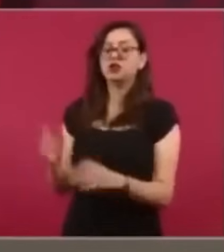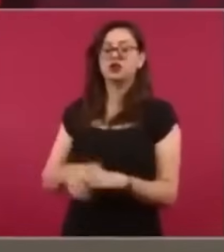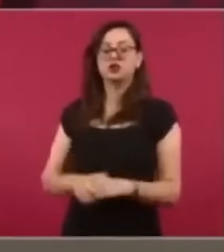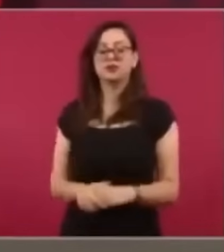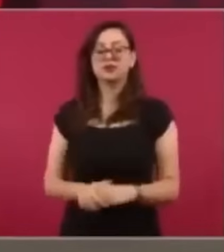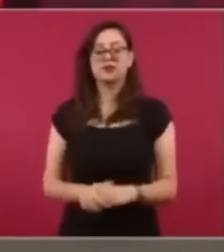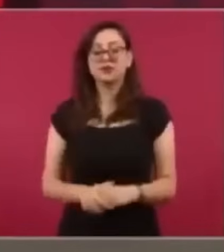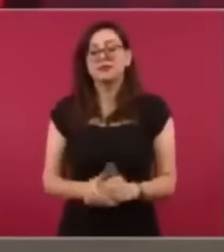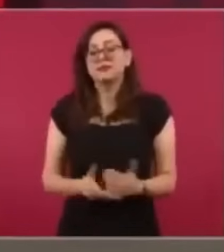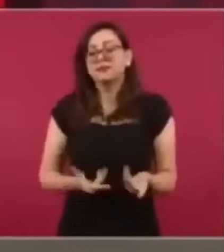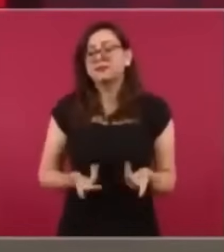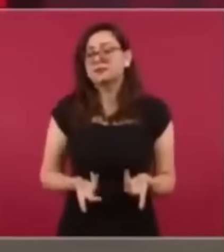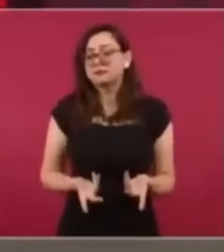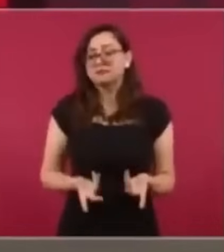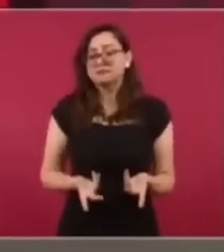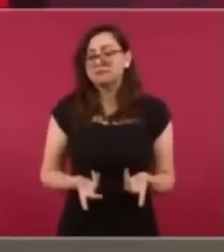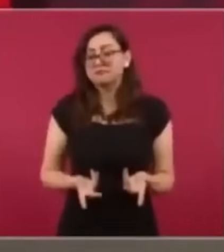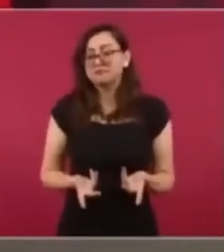Entonces,